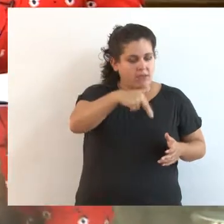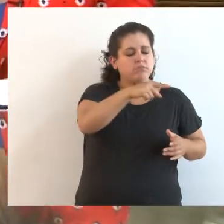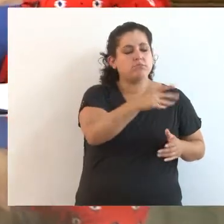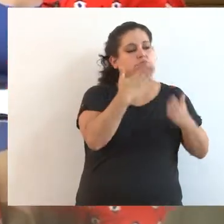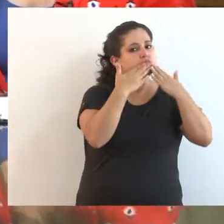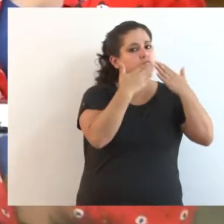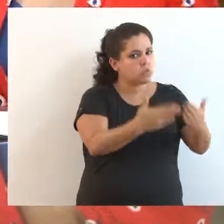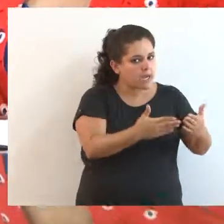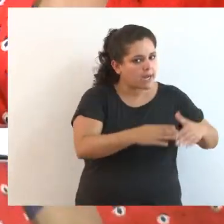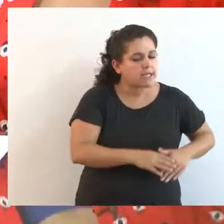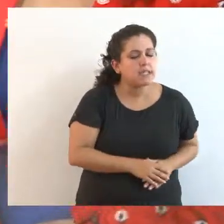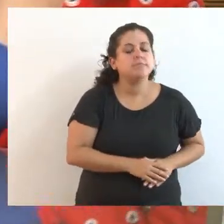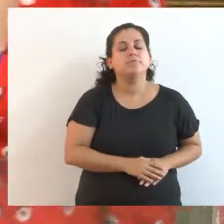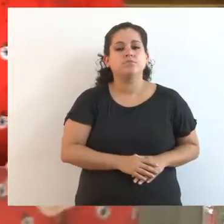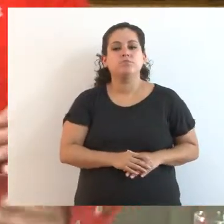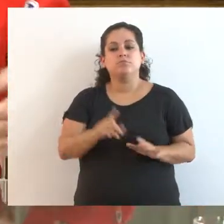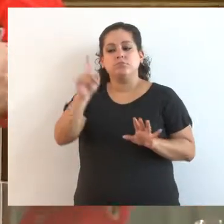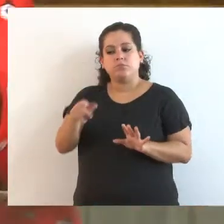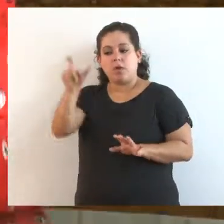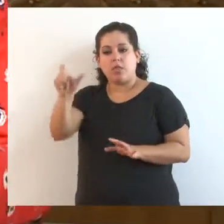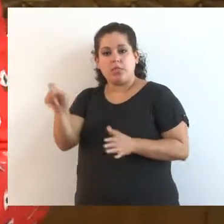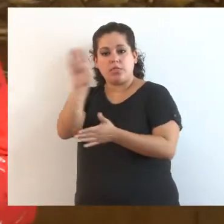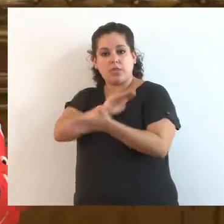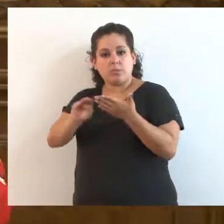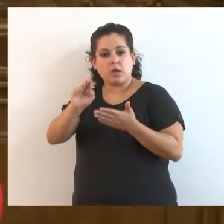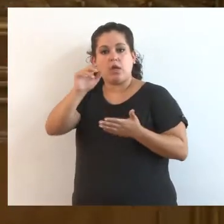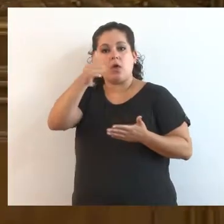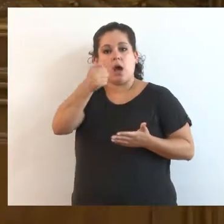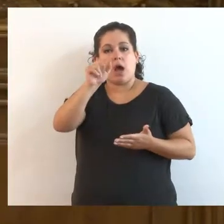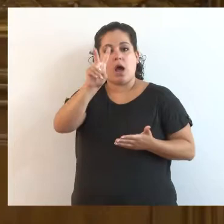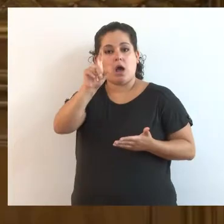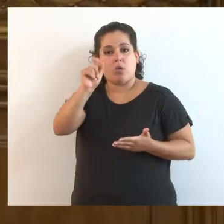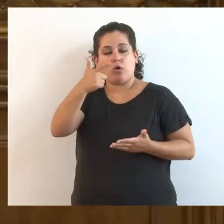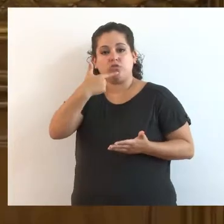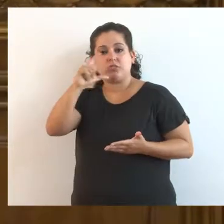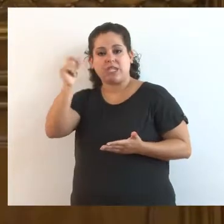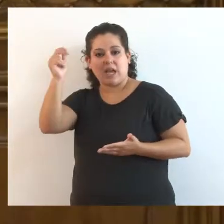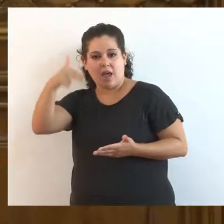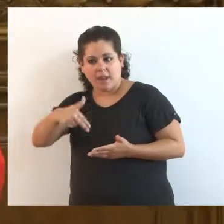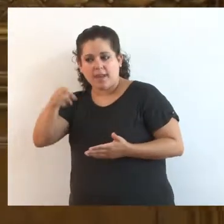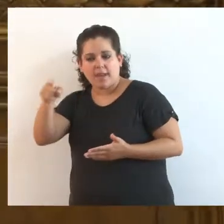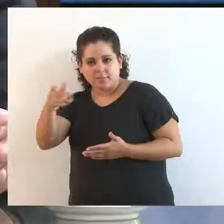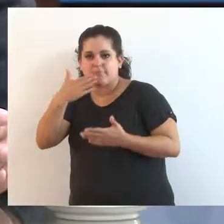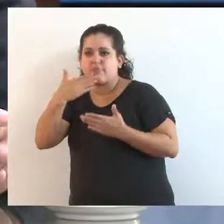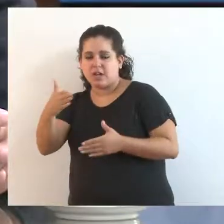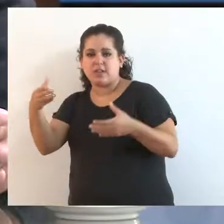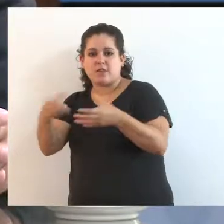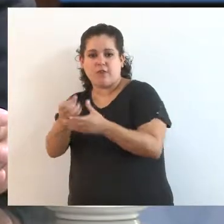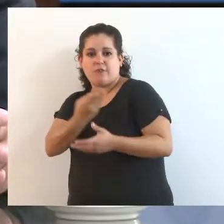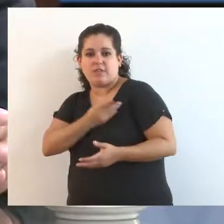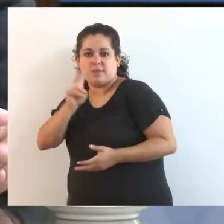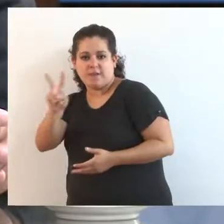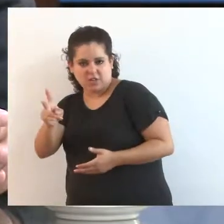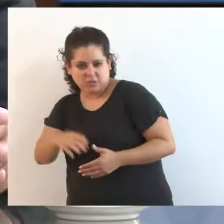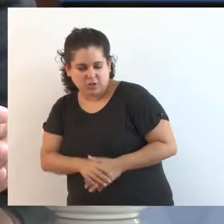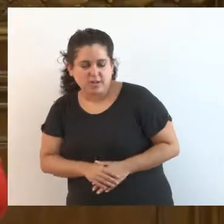va? Bienvenida, muchísimas gracias por la invitación. A la diputada y al diputado Hernán Aboscán, Río Negro, Frente para la Victoria. ¿Cómo va?